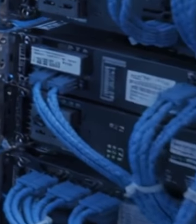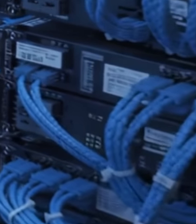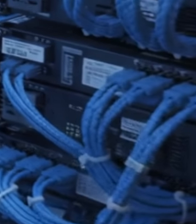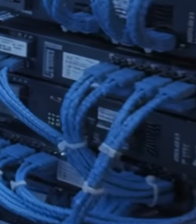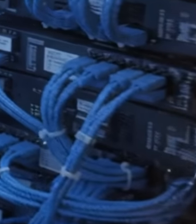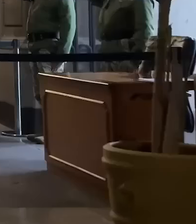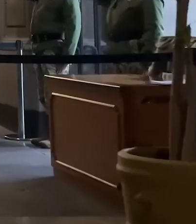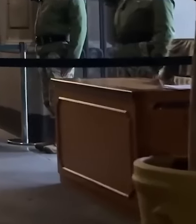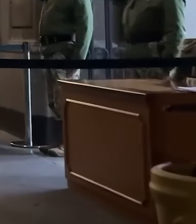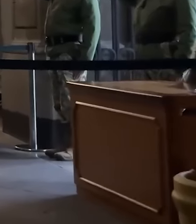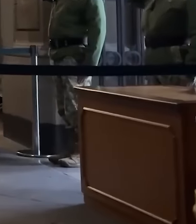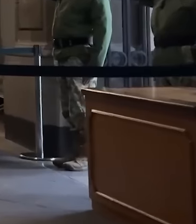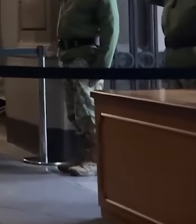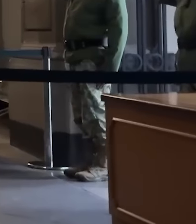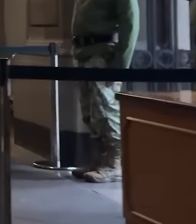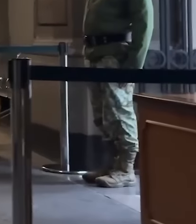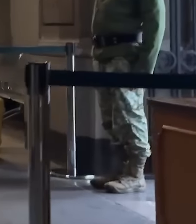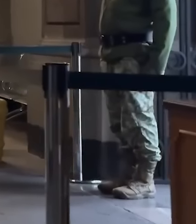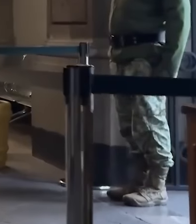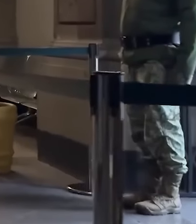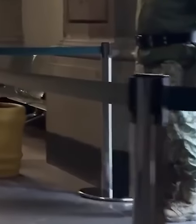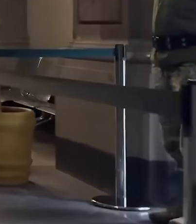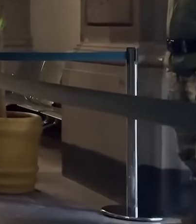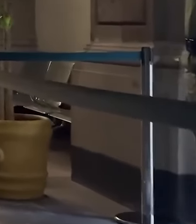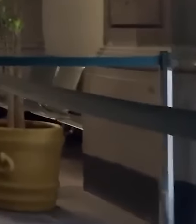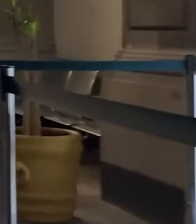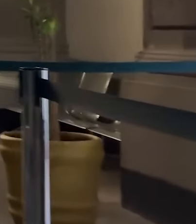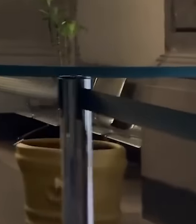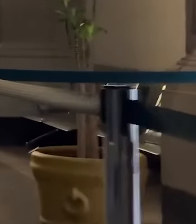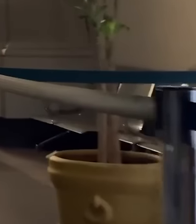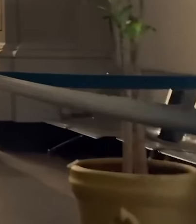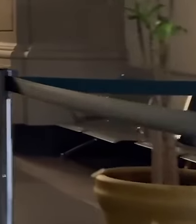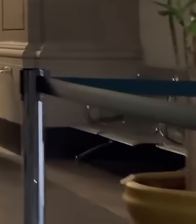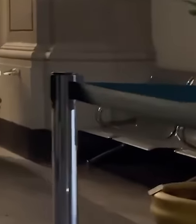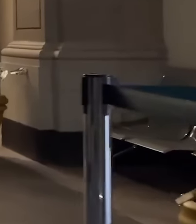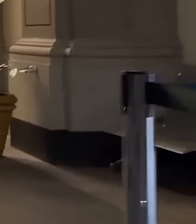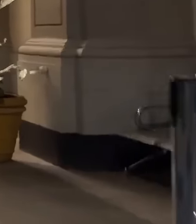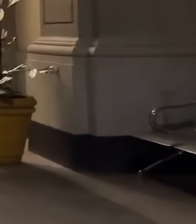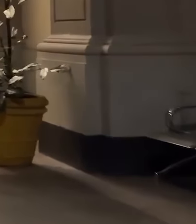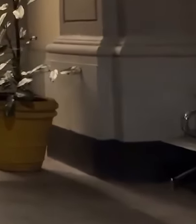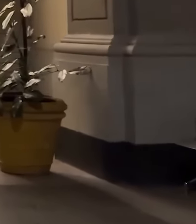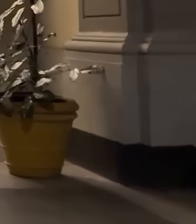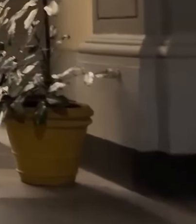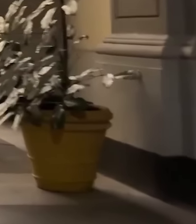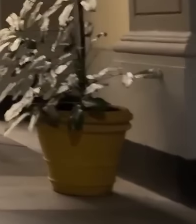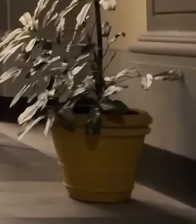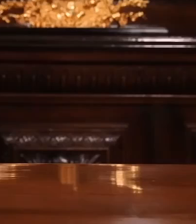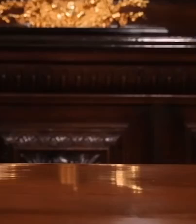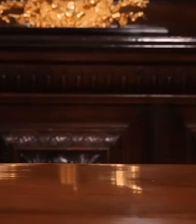La advertencia de la 4T. Este escenario confirma lo que desde Palacio Nacional ya se había